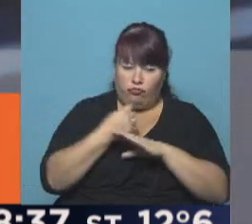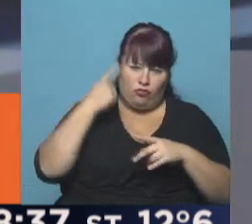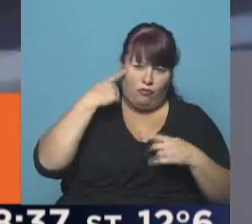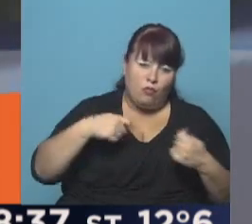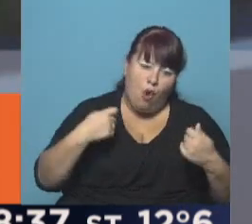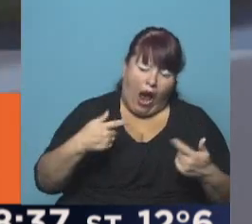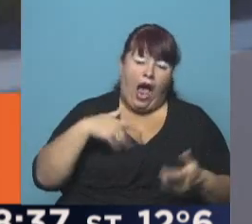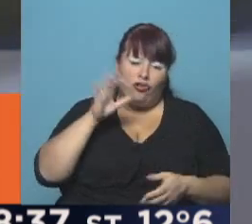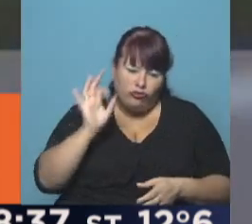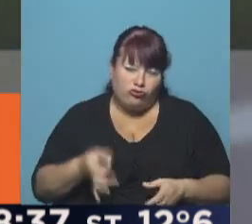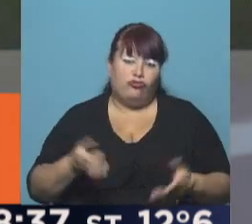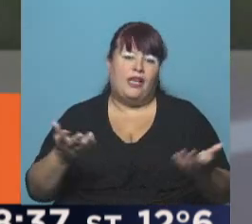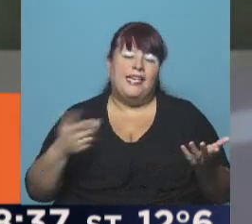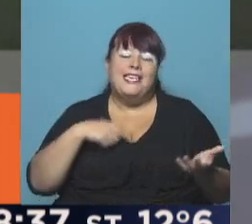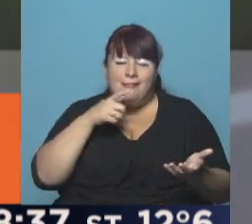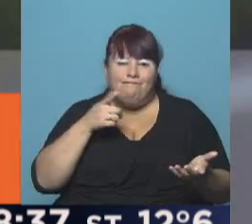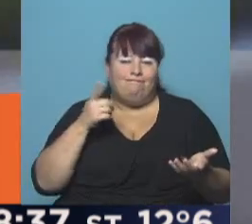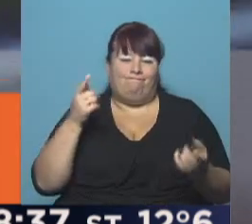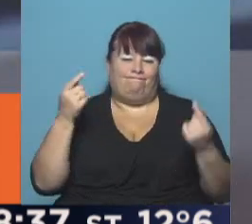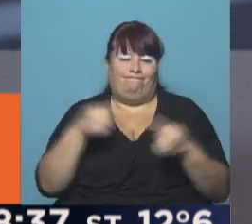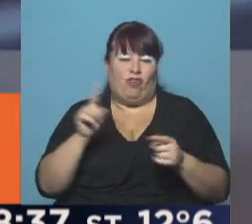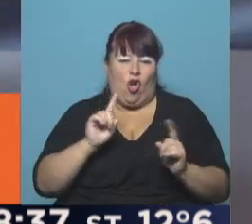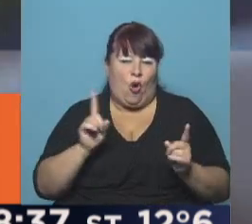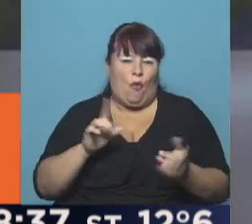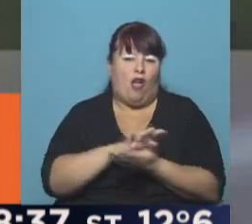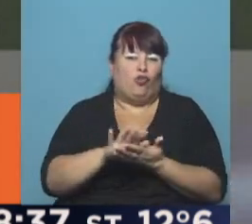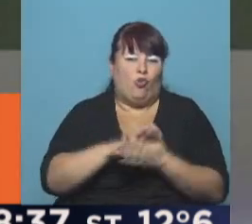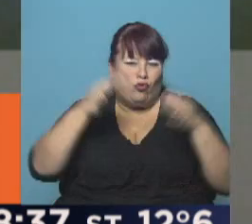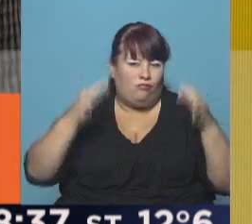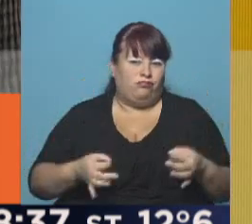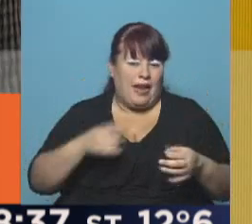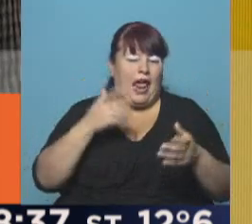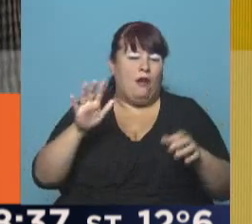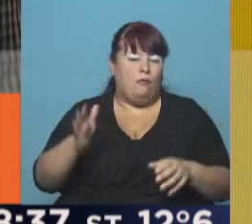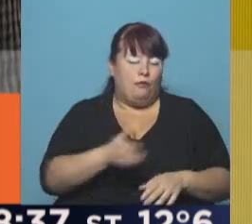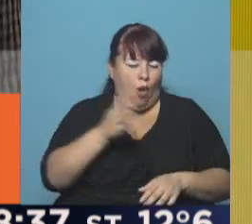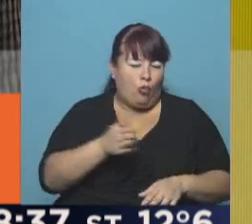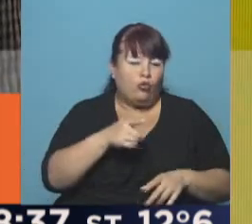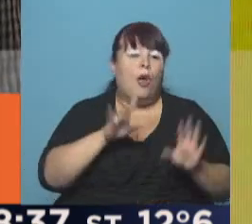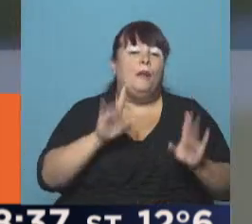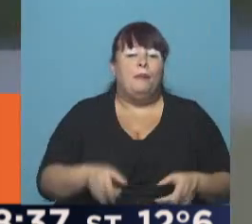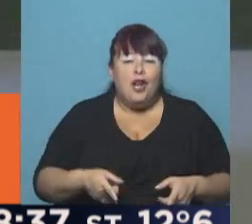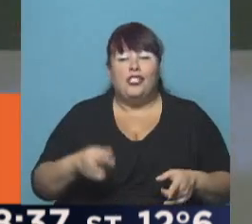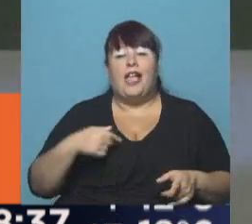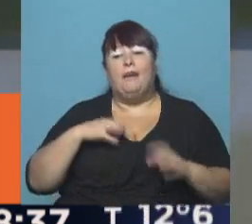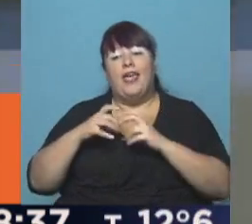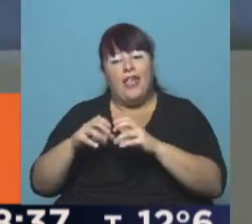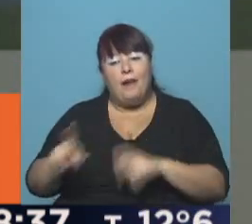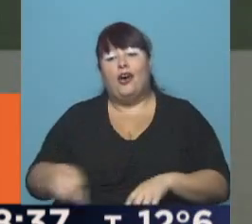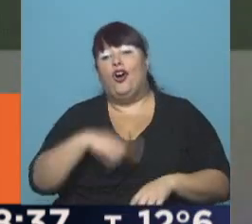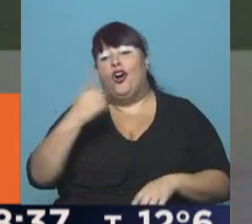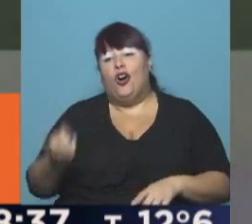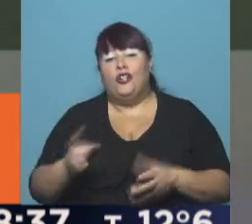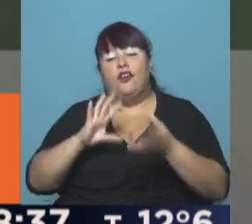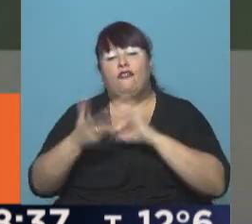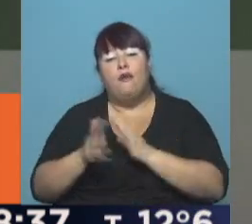costoso realmente me parece que no da exactamente la solución que requiere el productor pero a la vez estamos discutiendo que otros nuevos